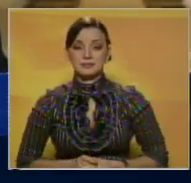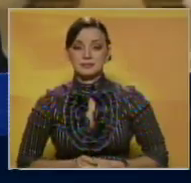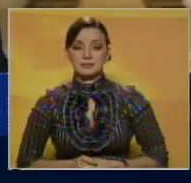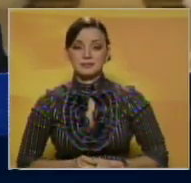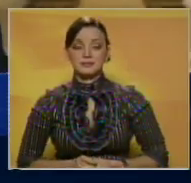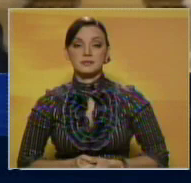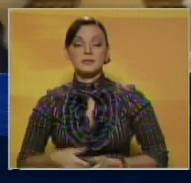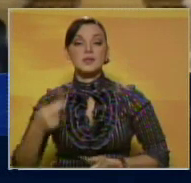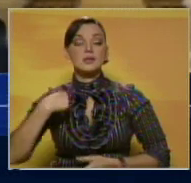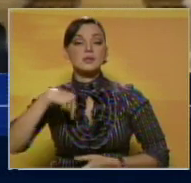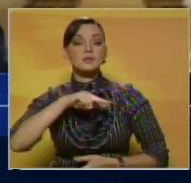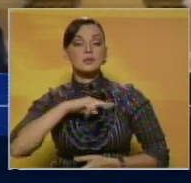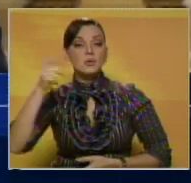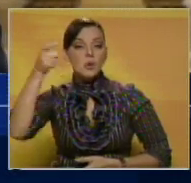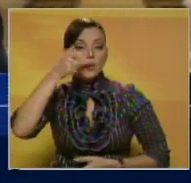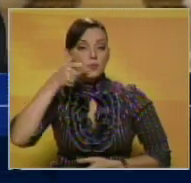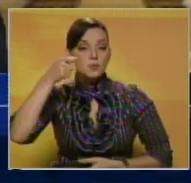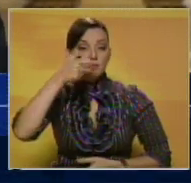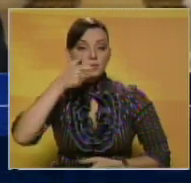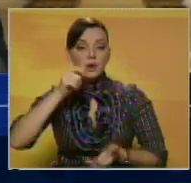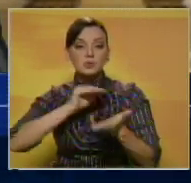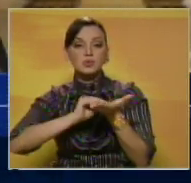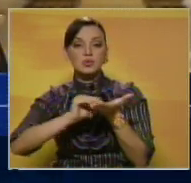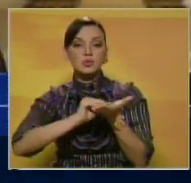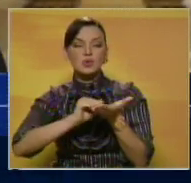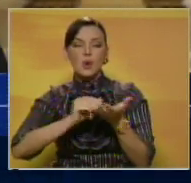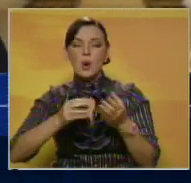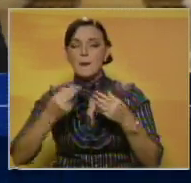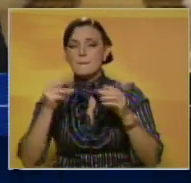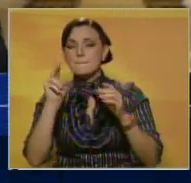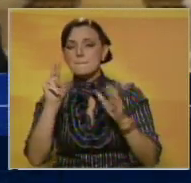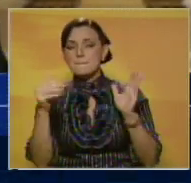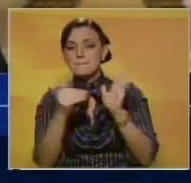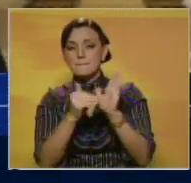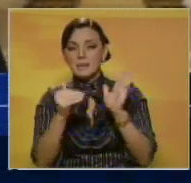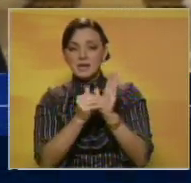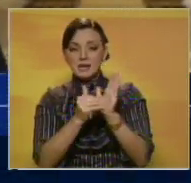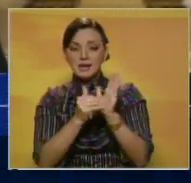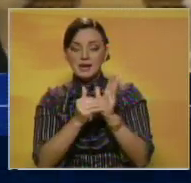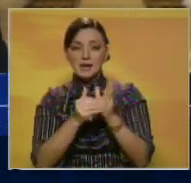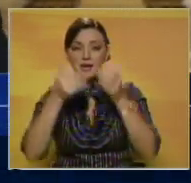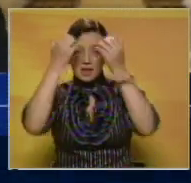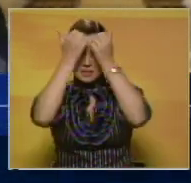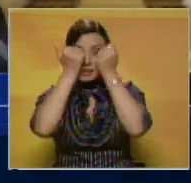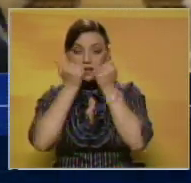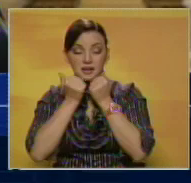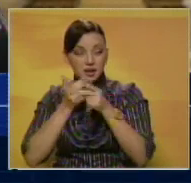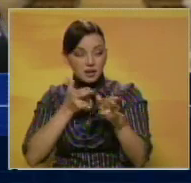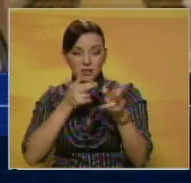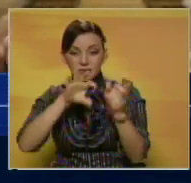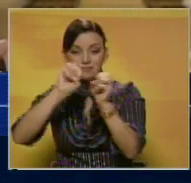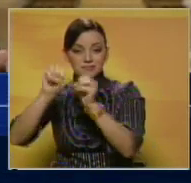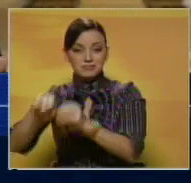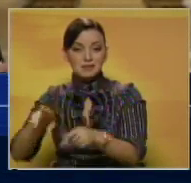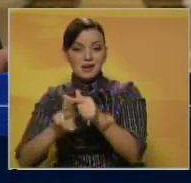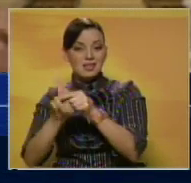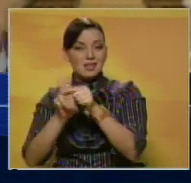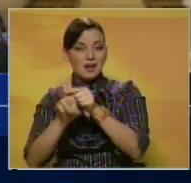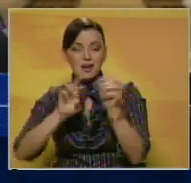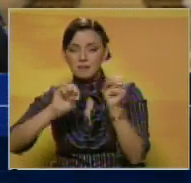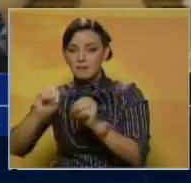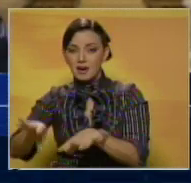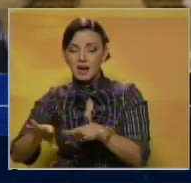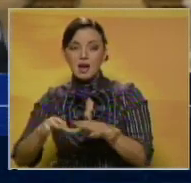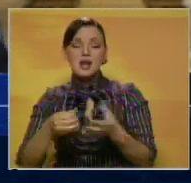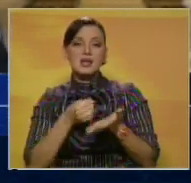Lo que buscamos es lograr una salida para que miles de guerrilleros dejen las armas, contribuyan a hacer efectivos los